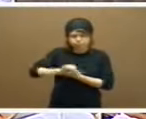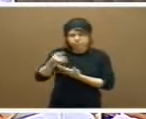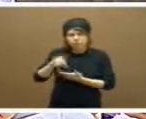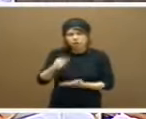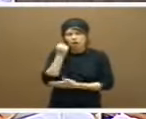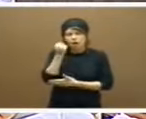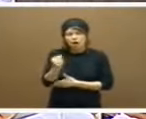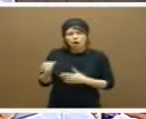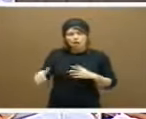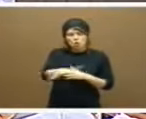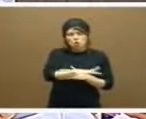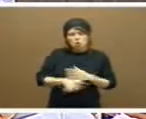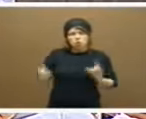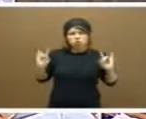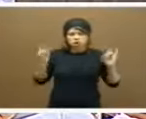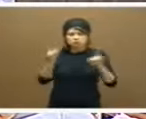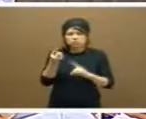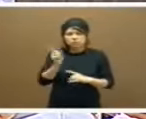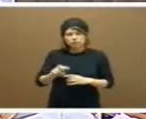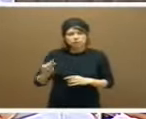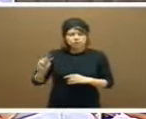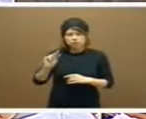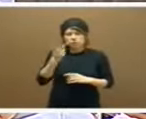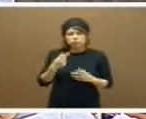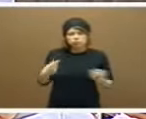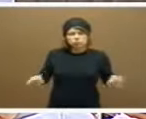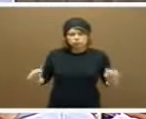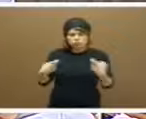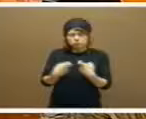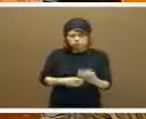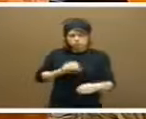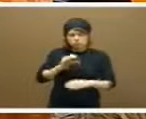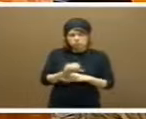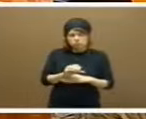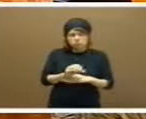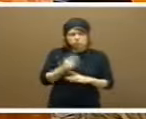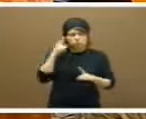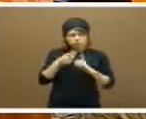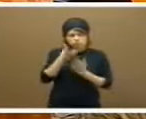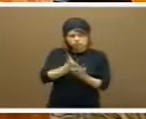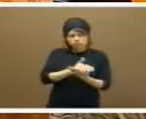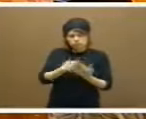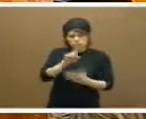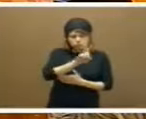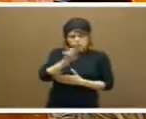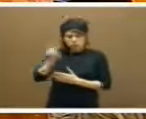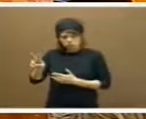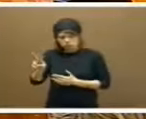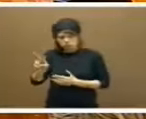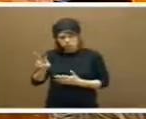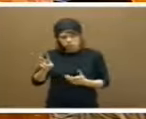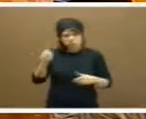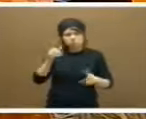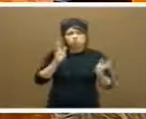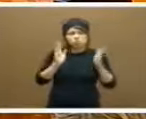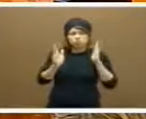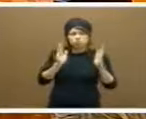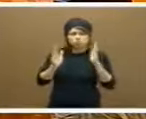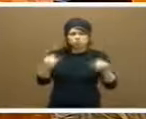apoyo a la dehesa. En segundo lugar, hemos aumentado la tasa de cofinanciación, fundamentalmente para los ejes 1 y 2, para que en un tiempo de dificultades